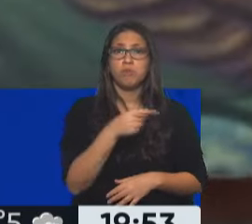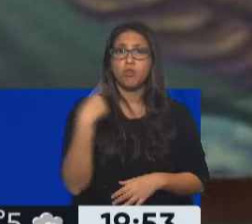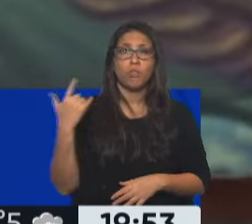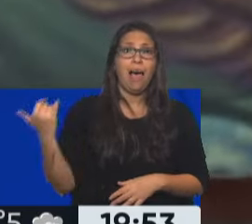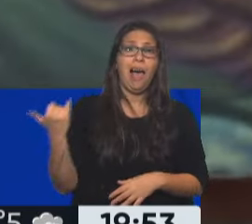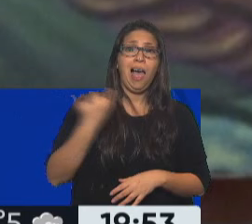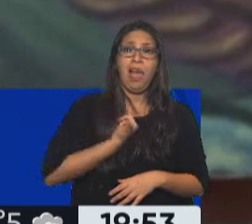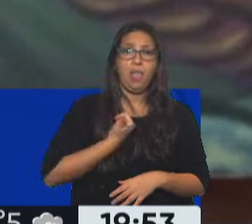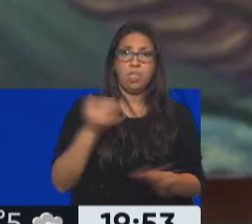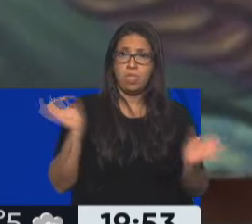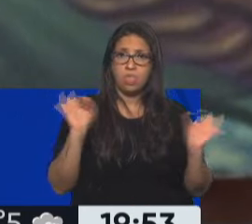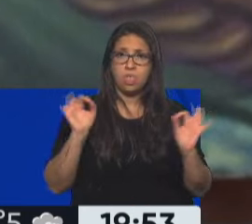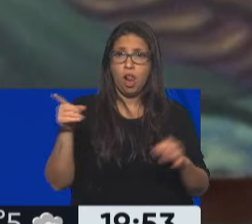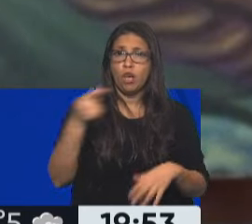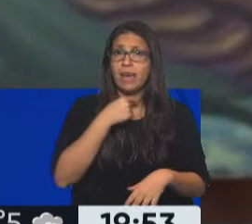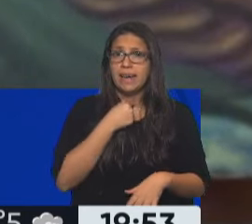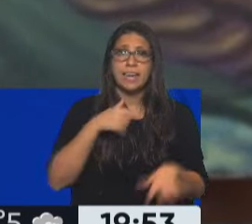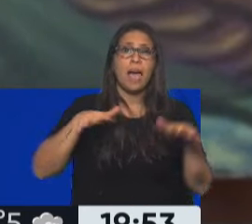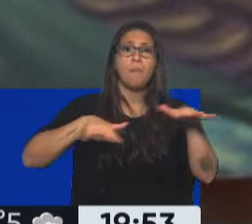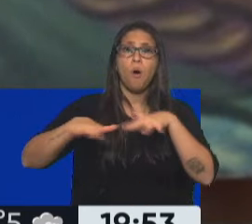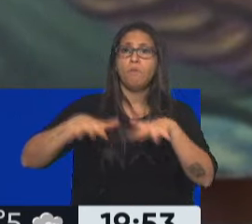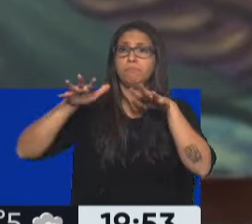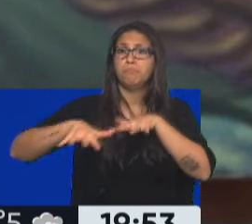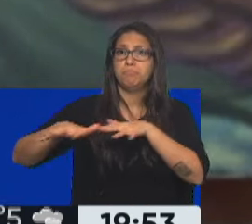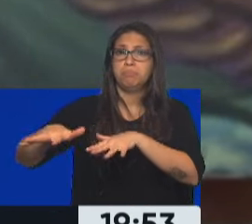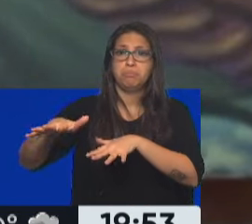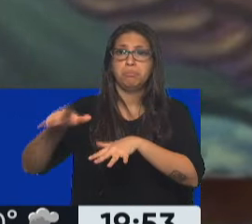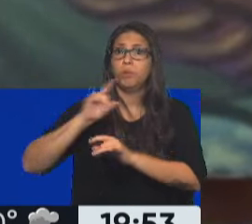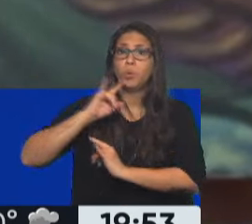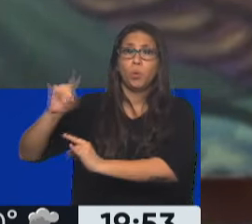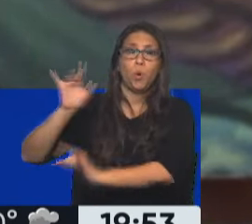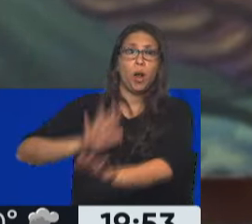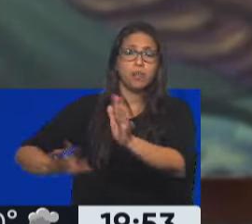sobre lo que él pretendía, menos de las movilizaciones que él las realizó.